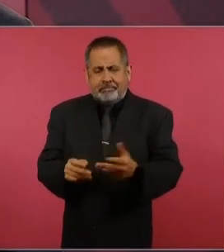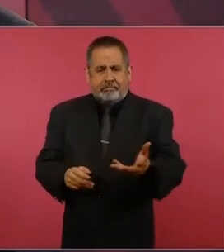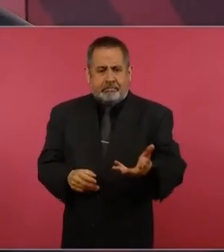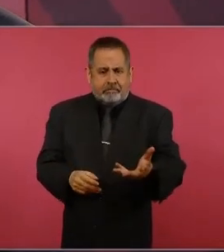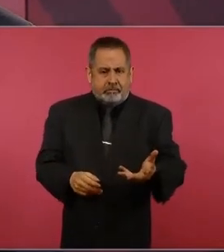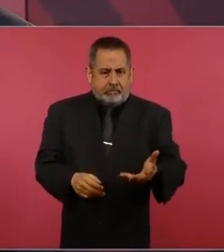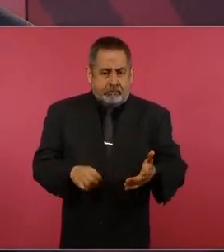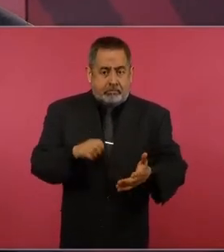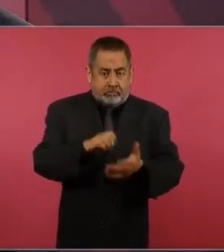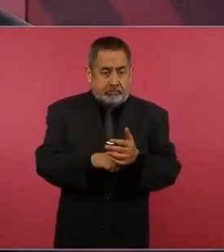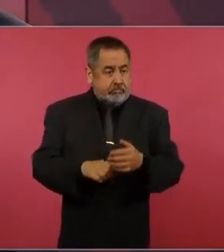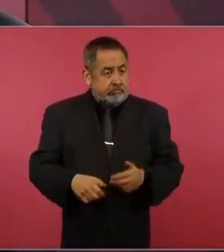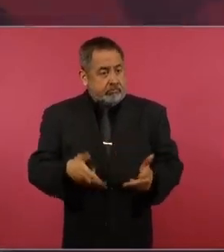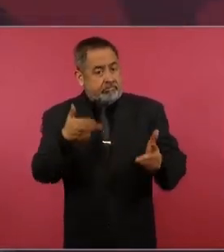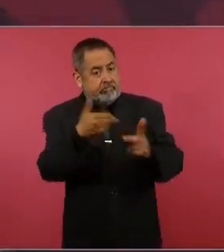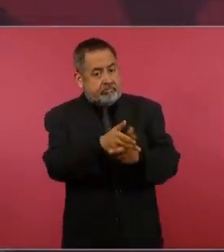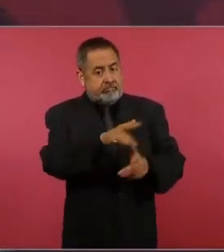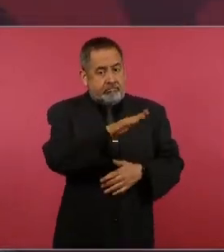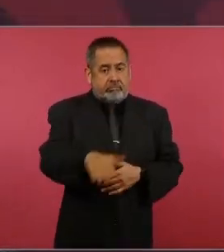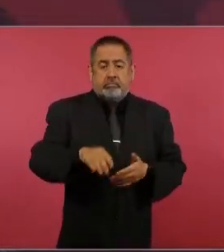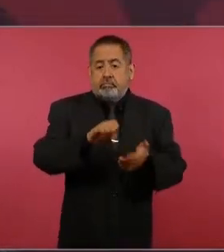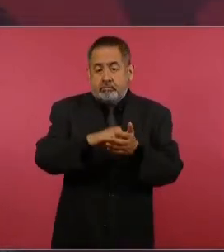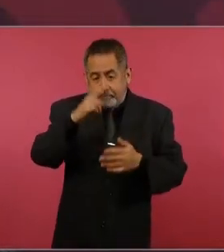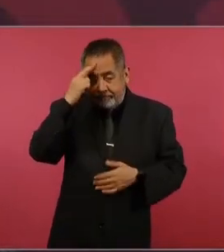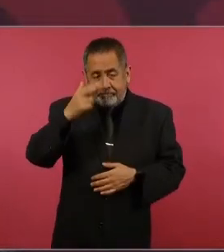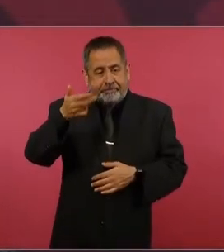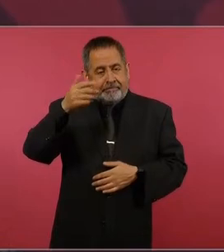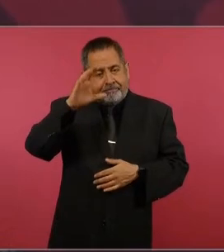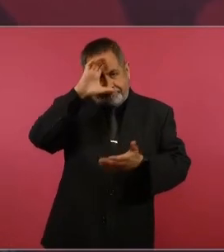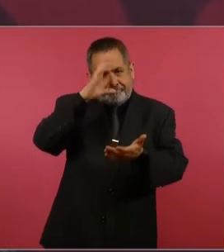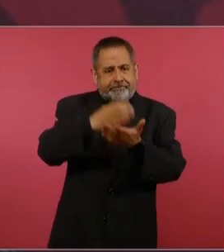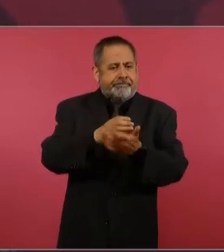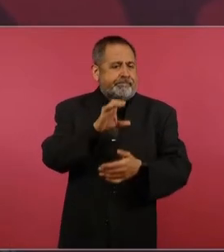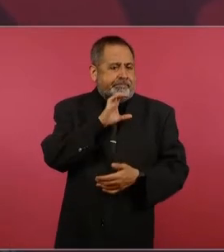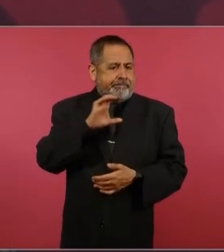Estamos hablando de asesinatos hasta de un cardenal.